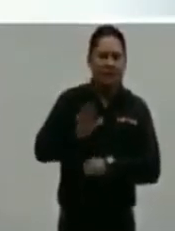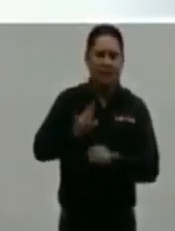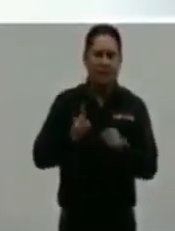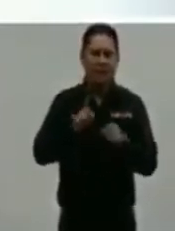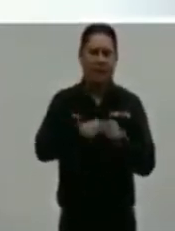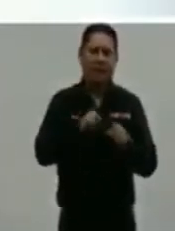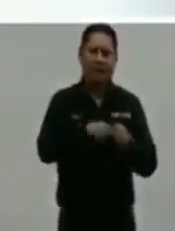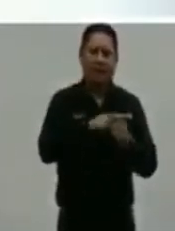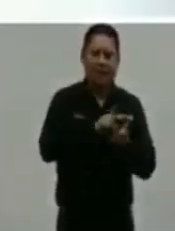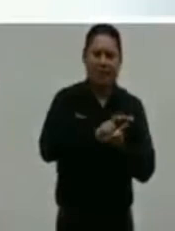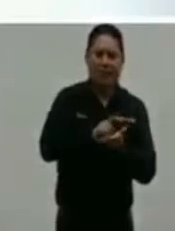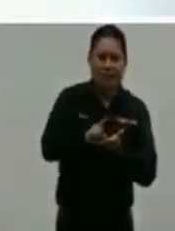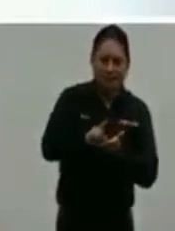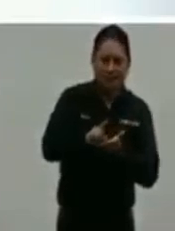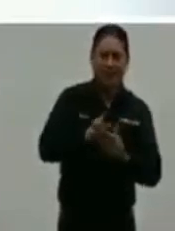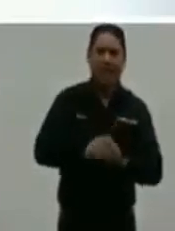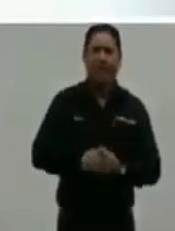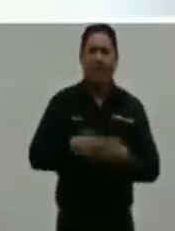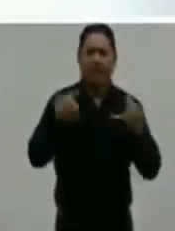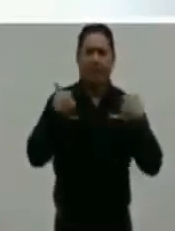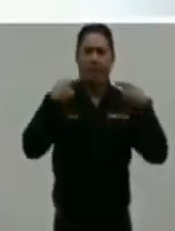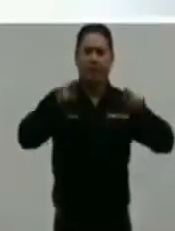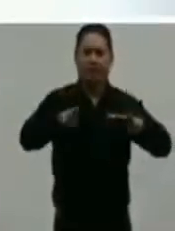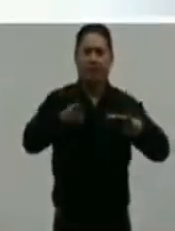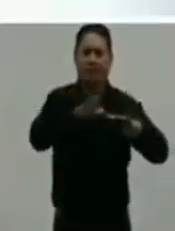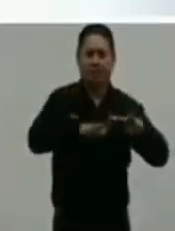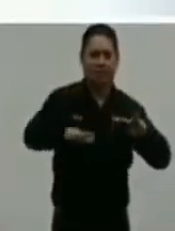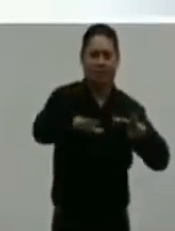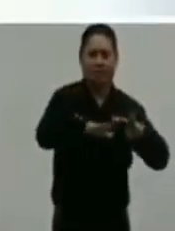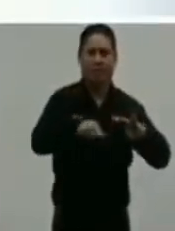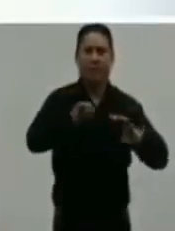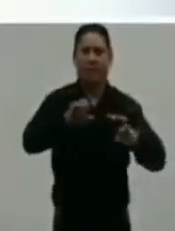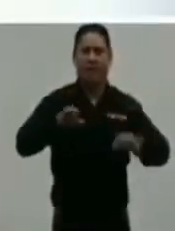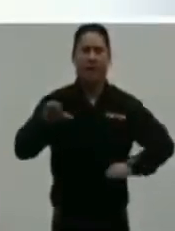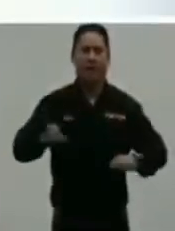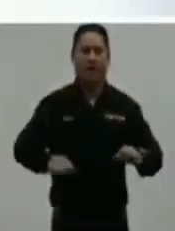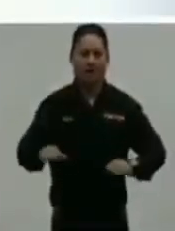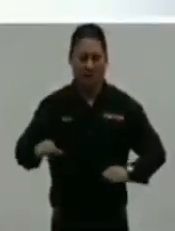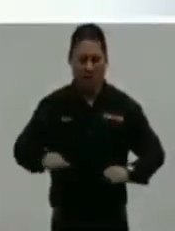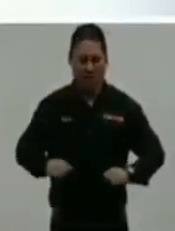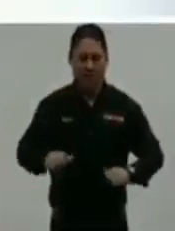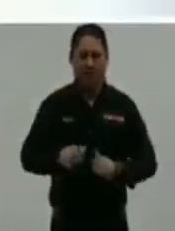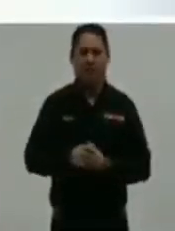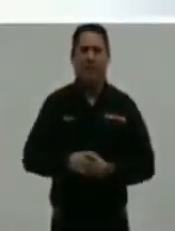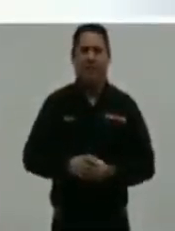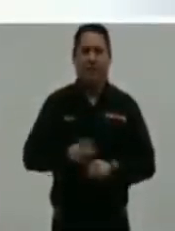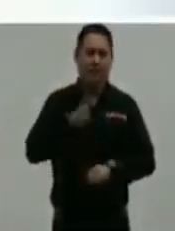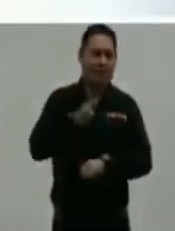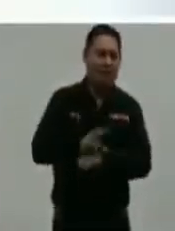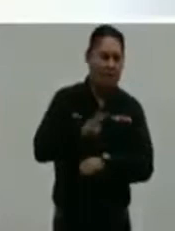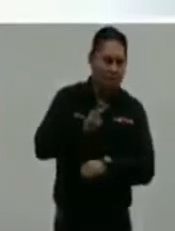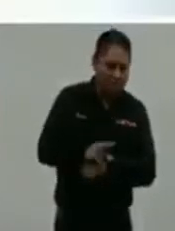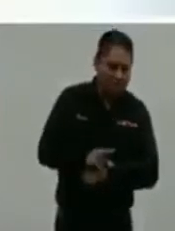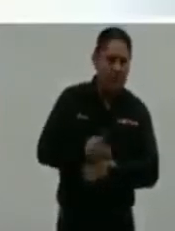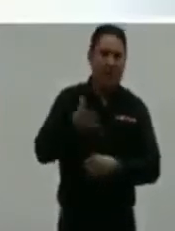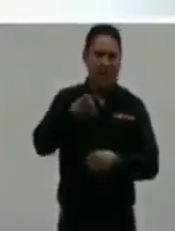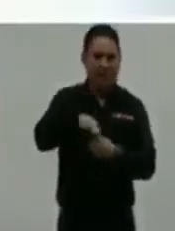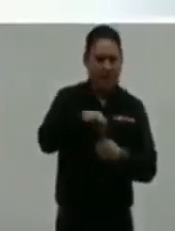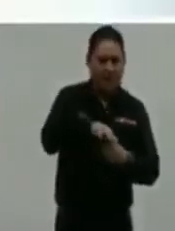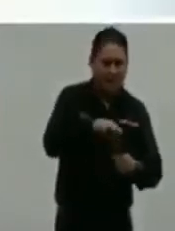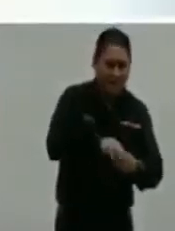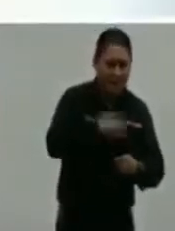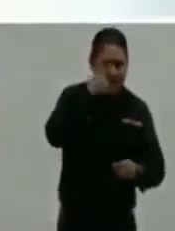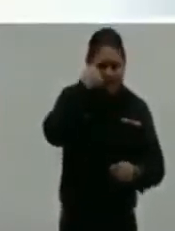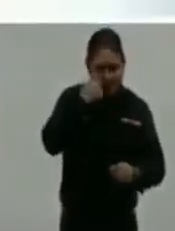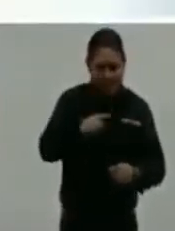participación de estas representaciones y obviamente de esta actividad que tienen que ver con la vigilancia del proceso electoral para que